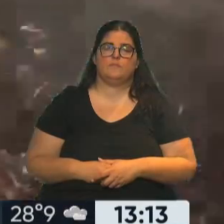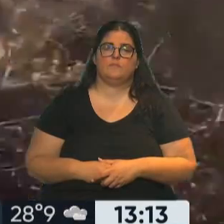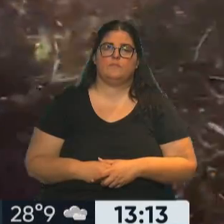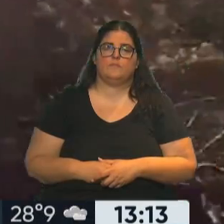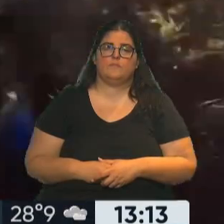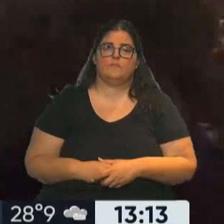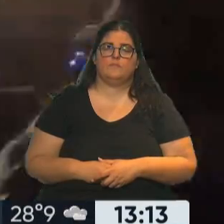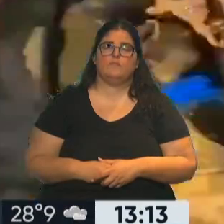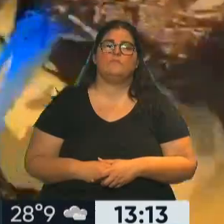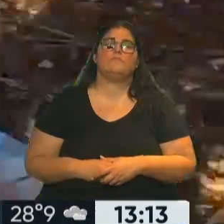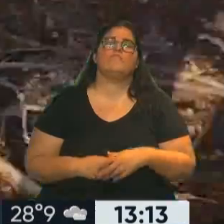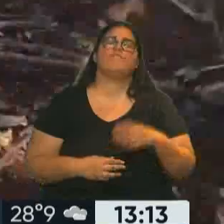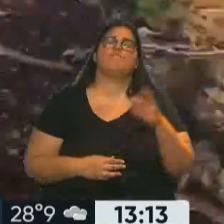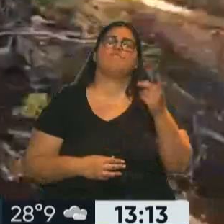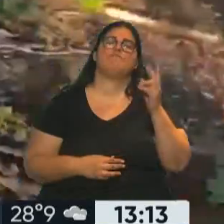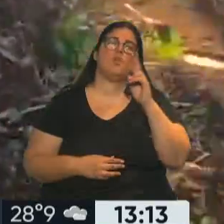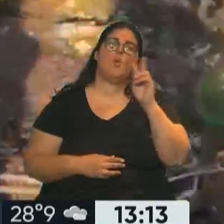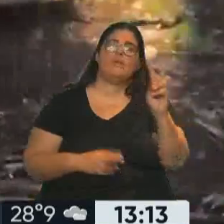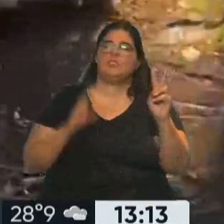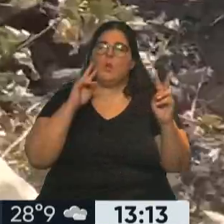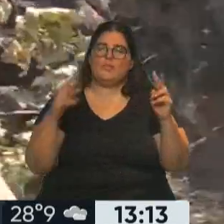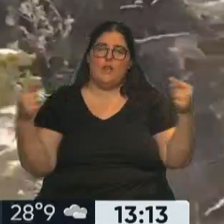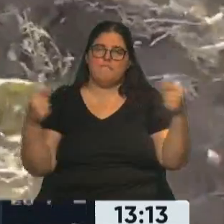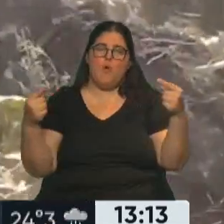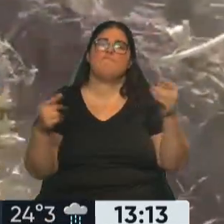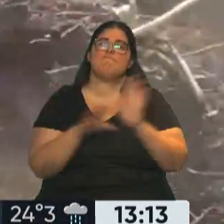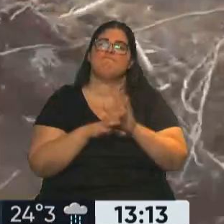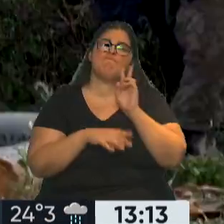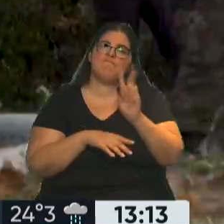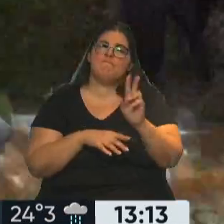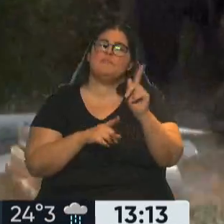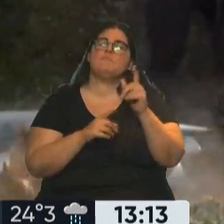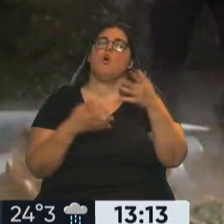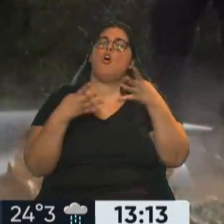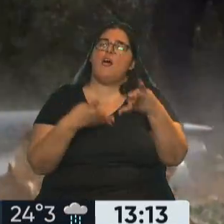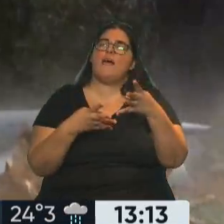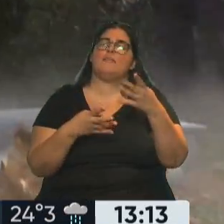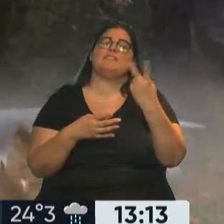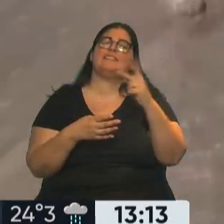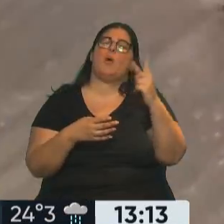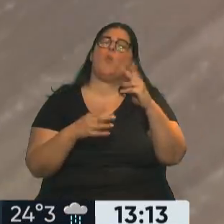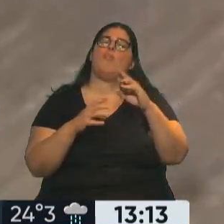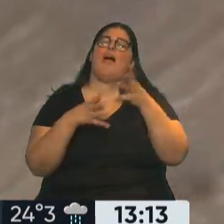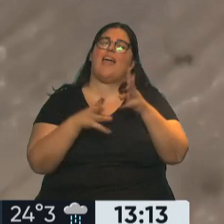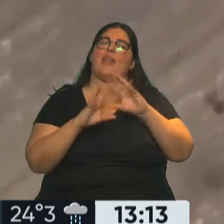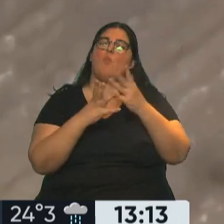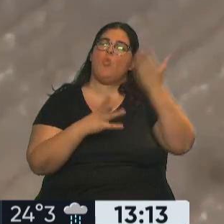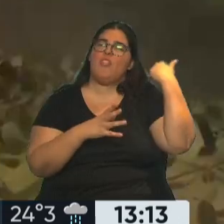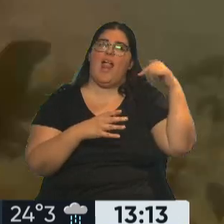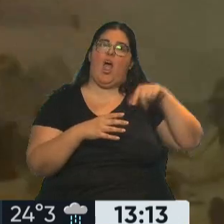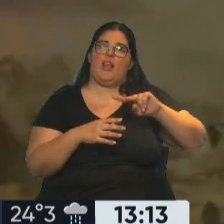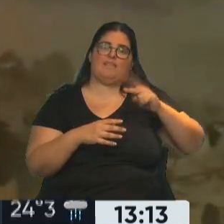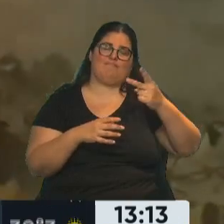esas dos visiones estratégicas contrapuestas auguran que el conflicto europeo más cruento desde la Segunda Guerra Mundial podría prolongarse